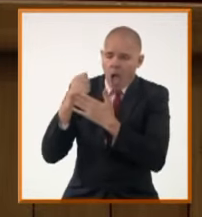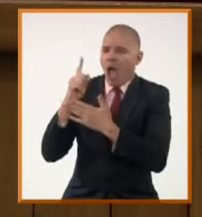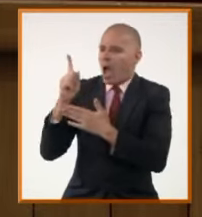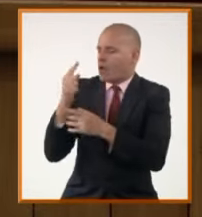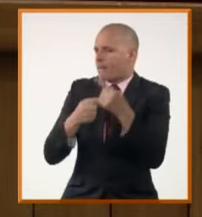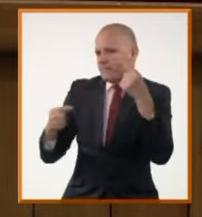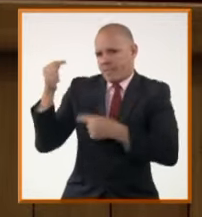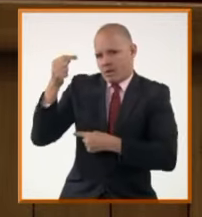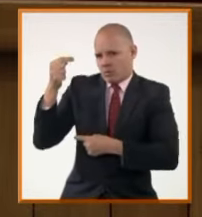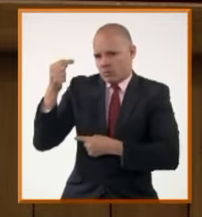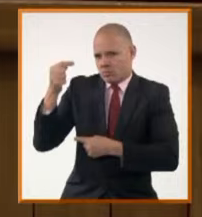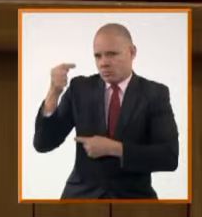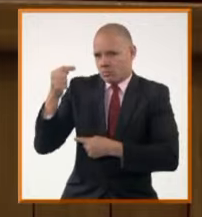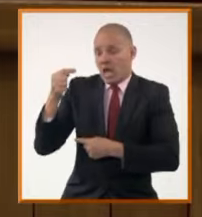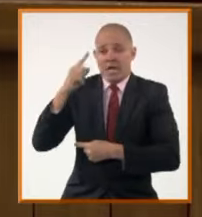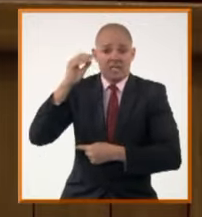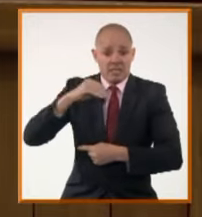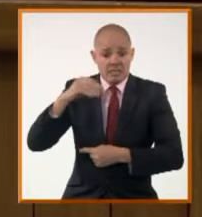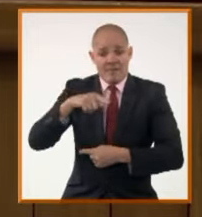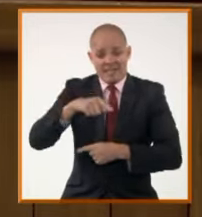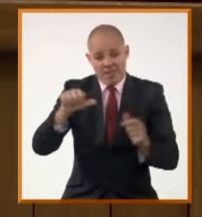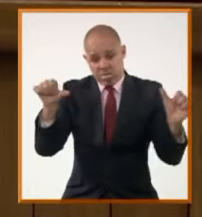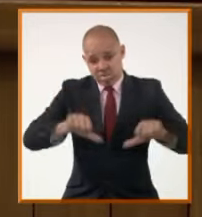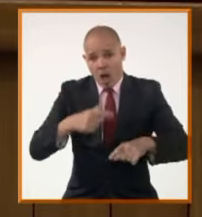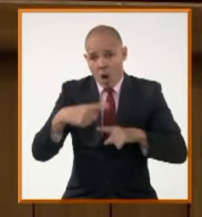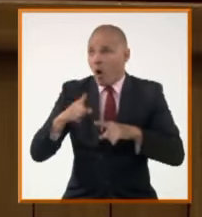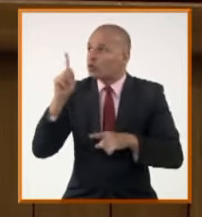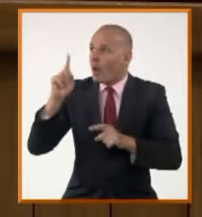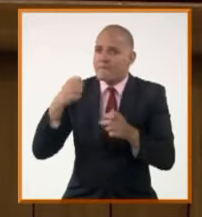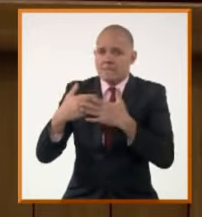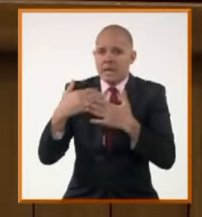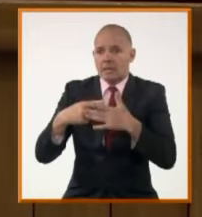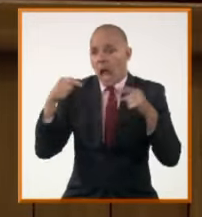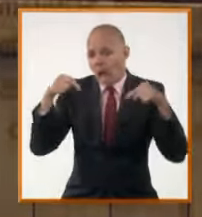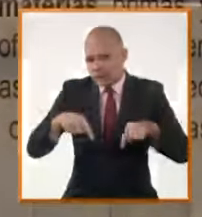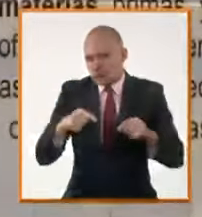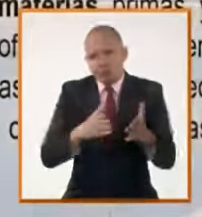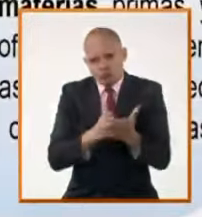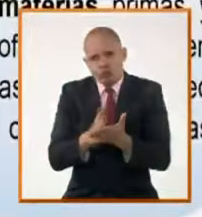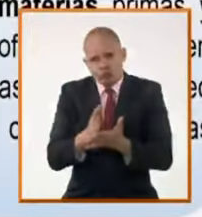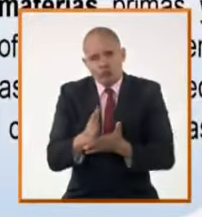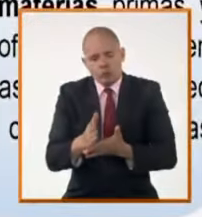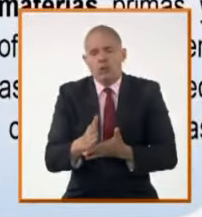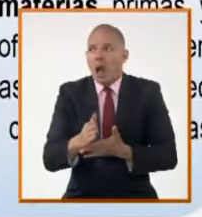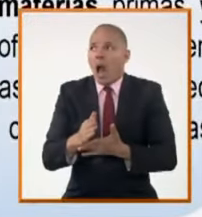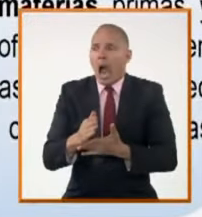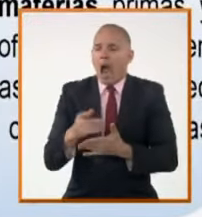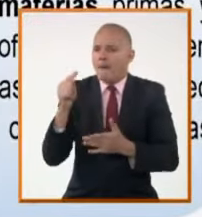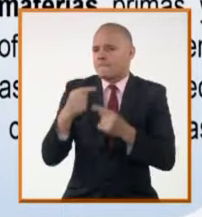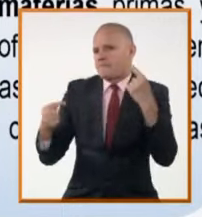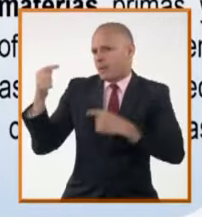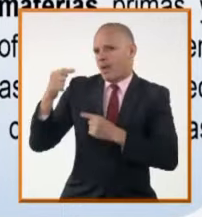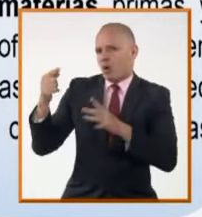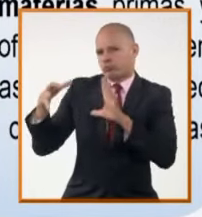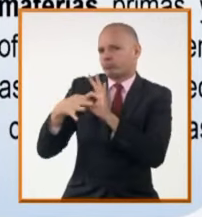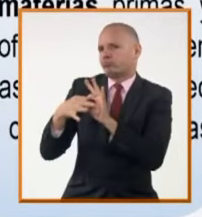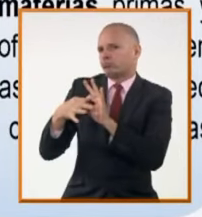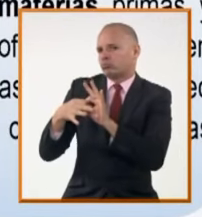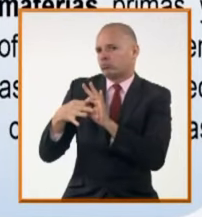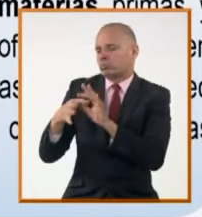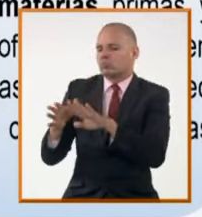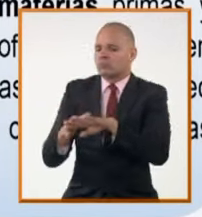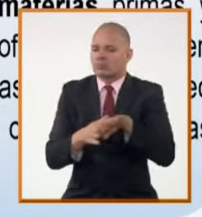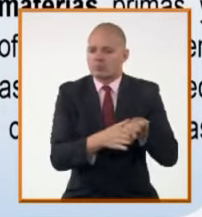se han mantenido aquí junto con nosotros. Aprobar nuevos proyectos de negocios y mecanismos que permitan rescatar la